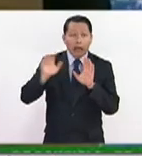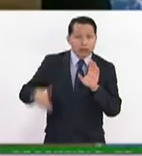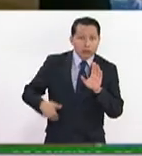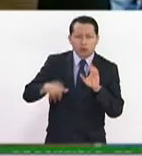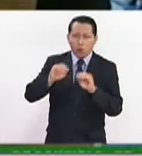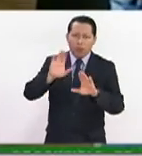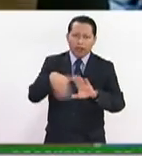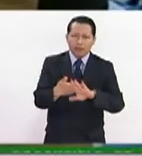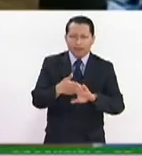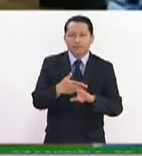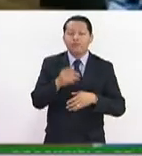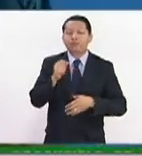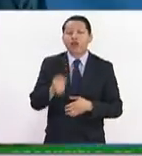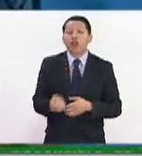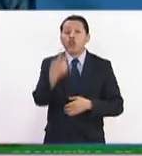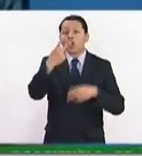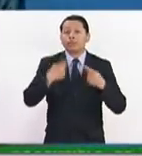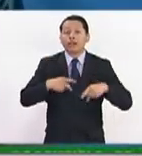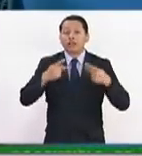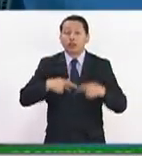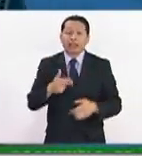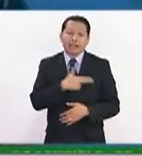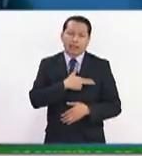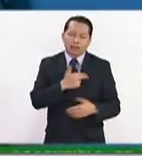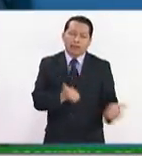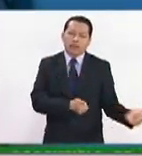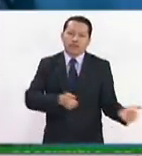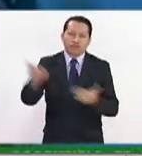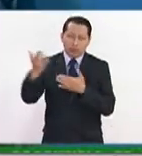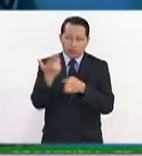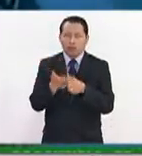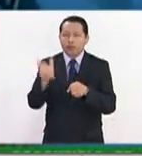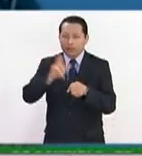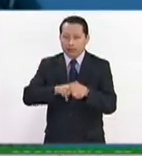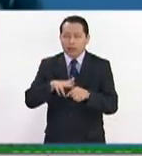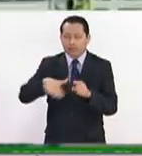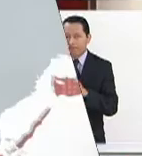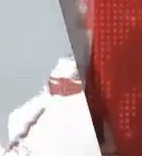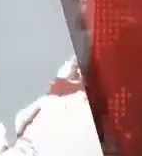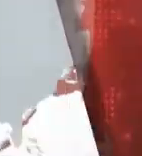un ataque. Las 2 personas heridas fueron trasladadas a un hospital de la zona.